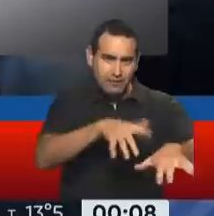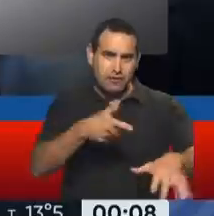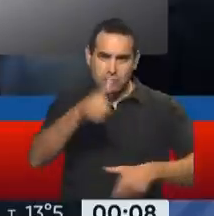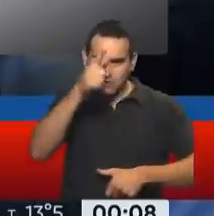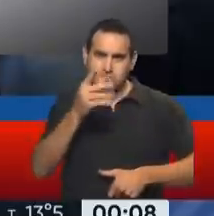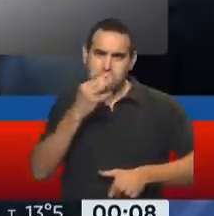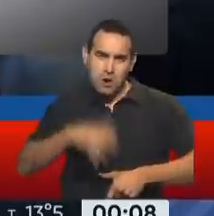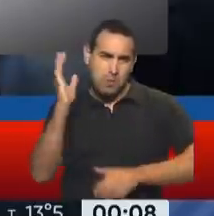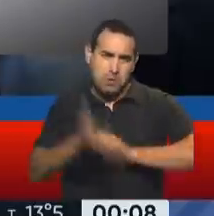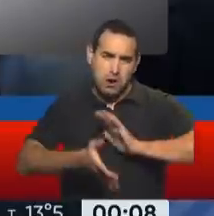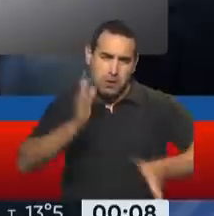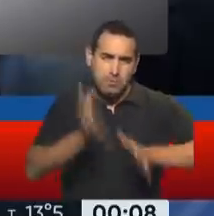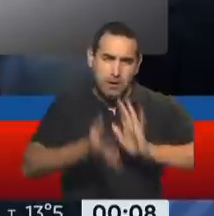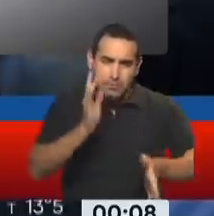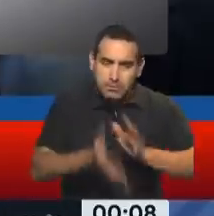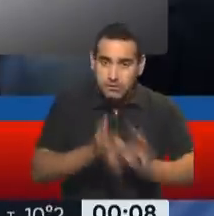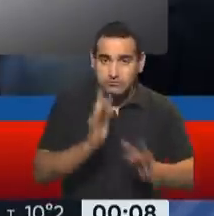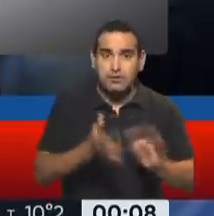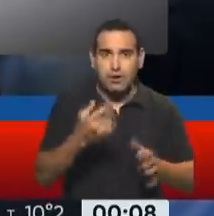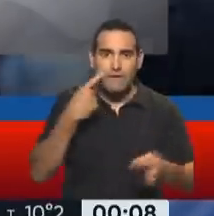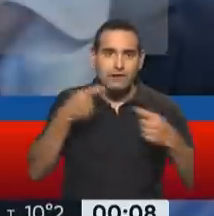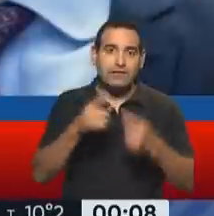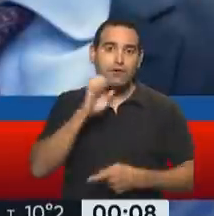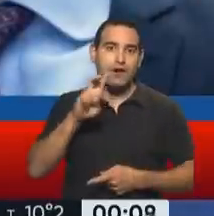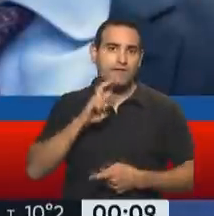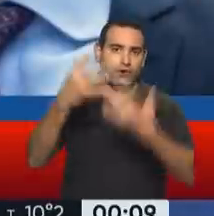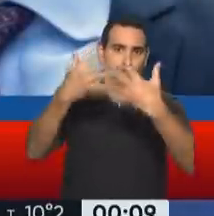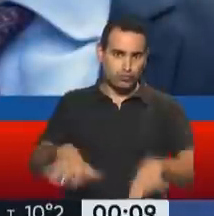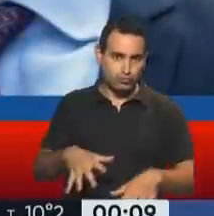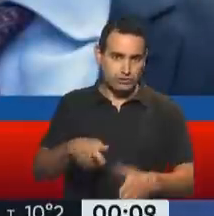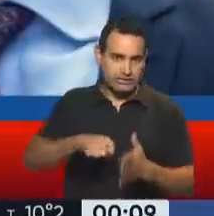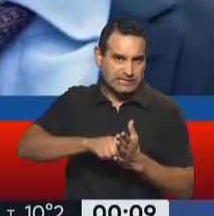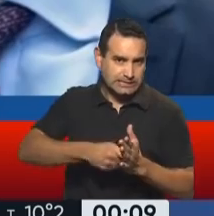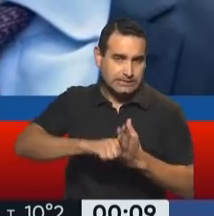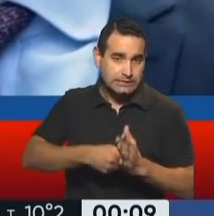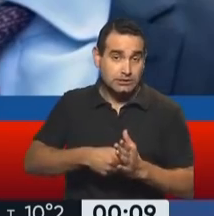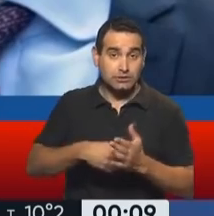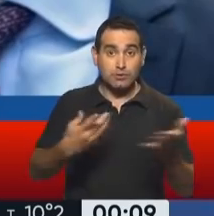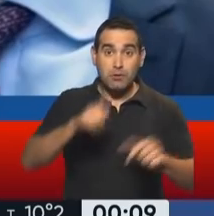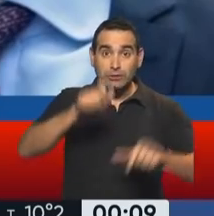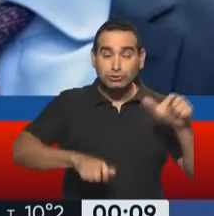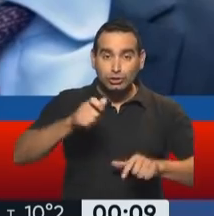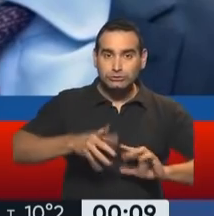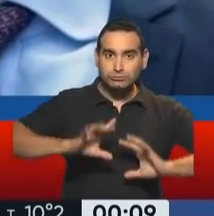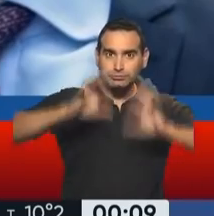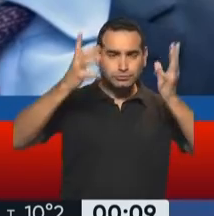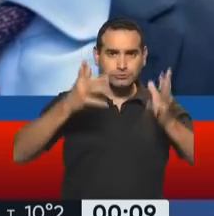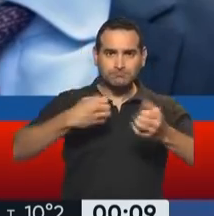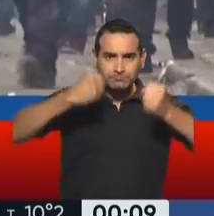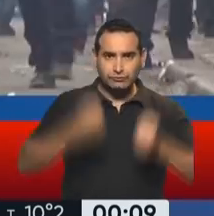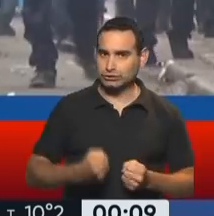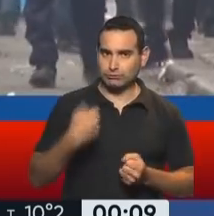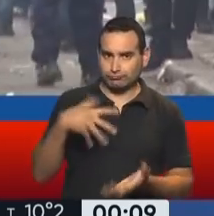lograr que el presidente Morales renunciara. Pero ante la reacción de la gente que resistía el